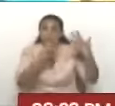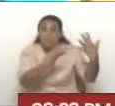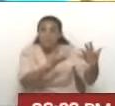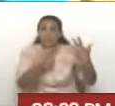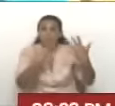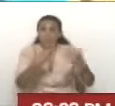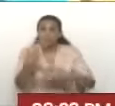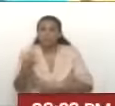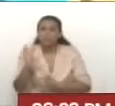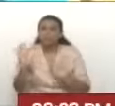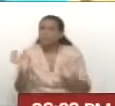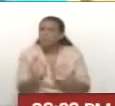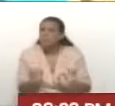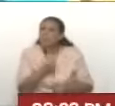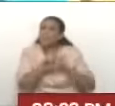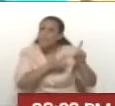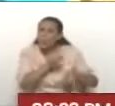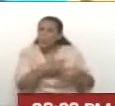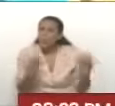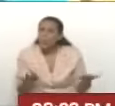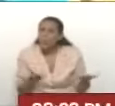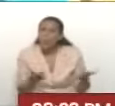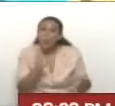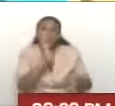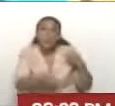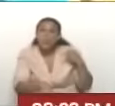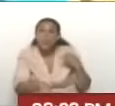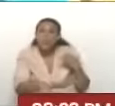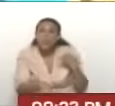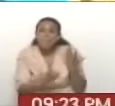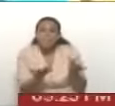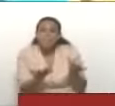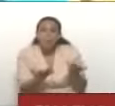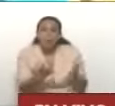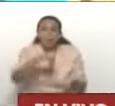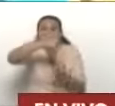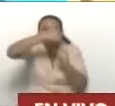1998. Entonces pregunté, ¿y cuál fue el último títere de los apellidos?